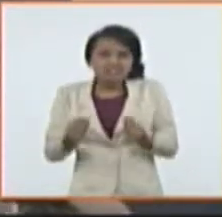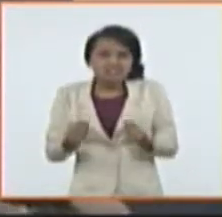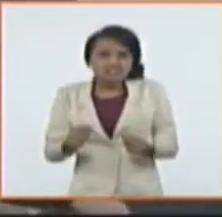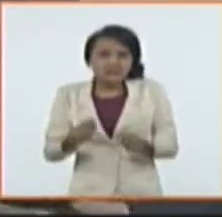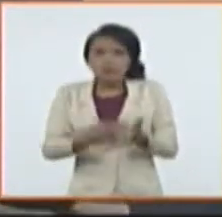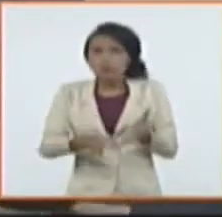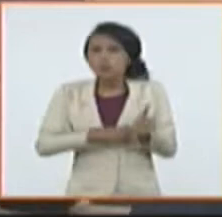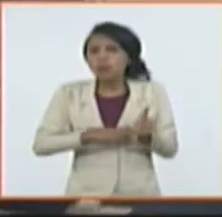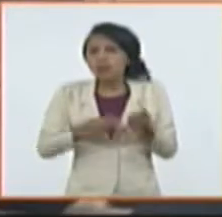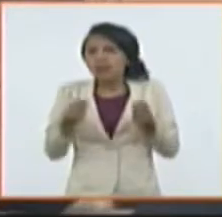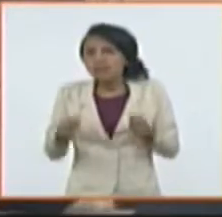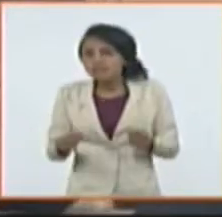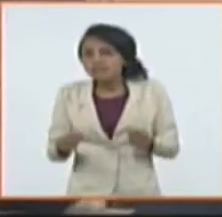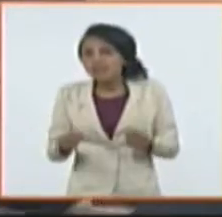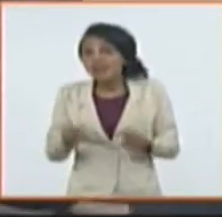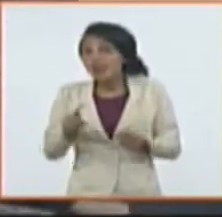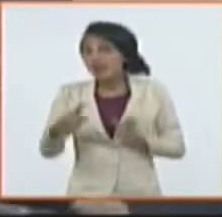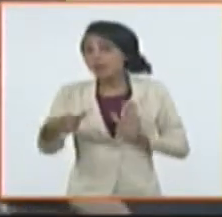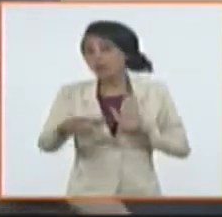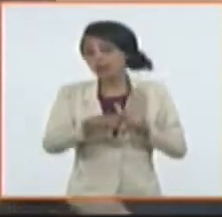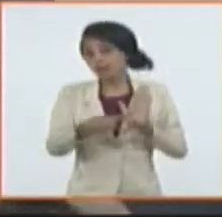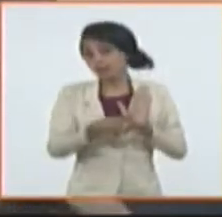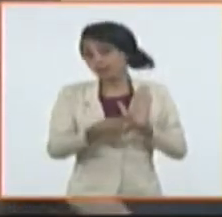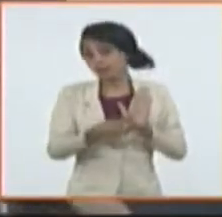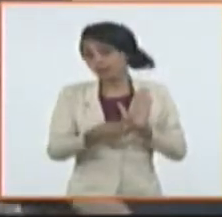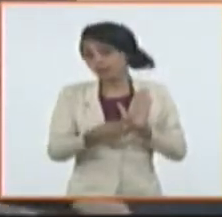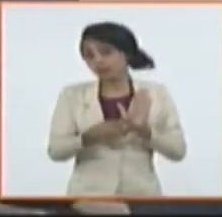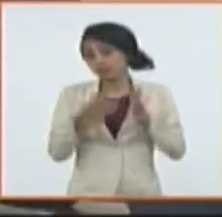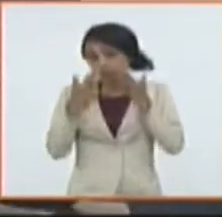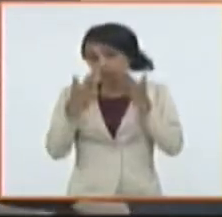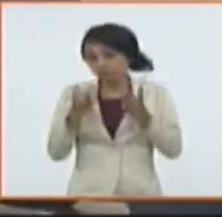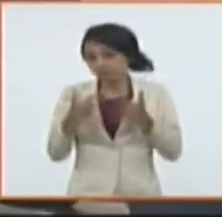Y aquí hay un primer elemento que es conceptual.